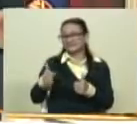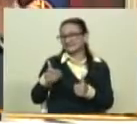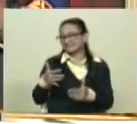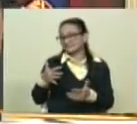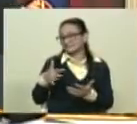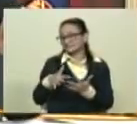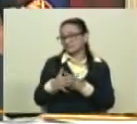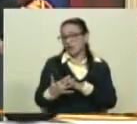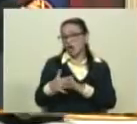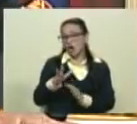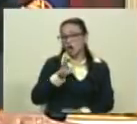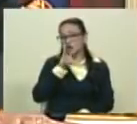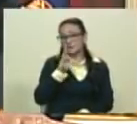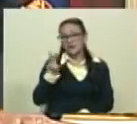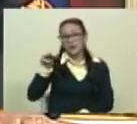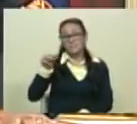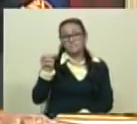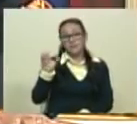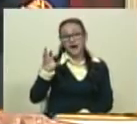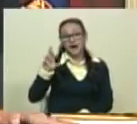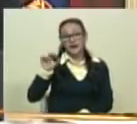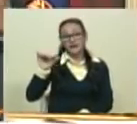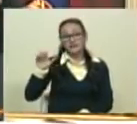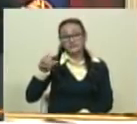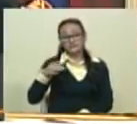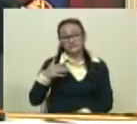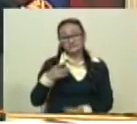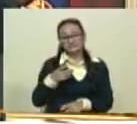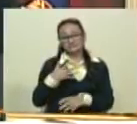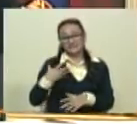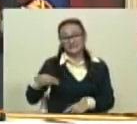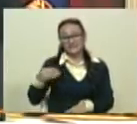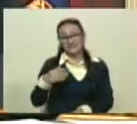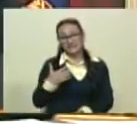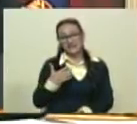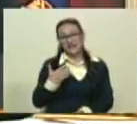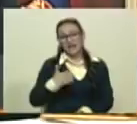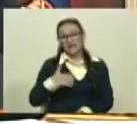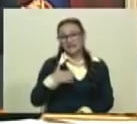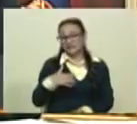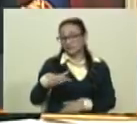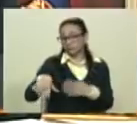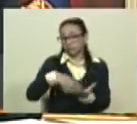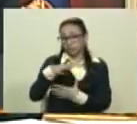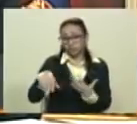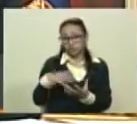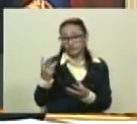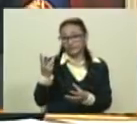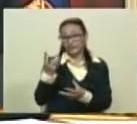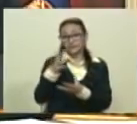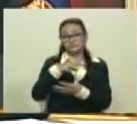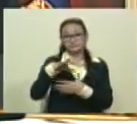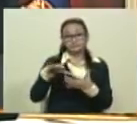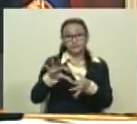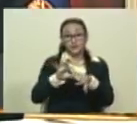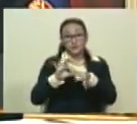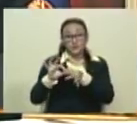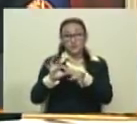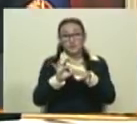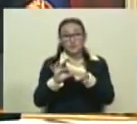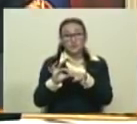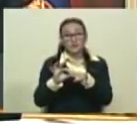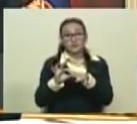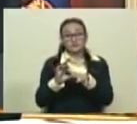historia argentina, el de Mauricio Macri. Tres gobiernos, tres desastres, la Triple Alianza. Y la Triple Alianza ha